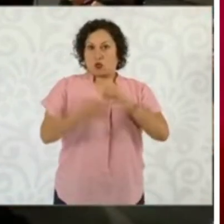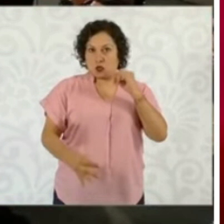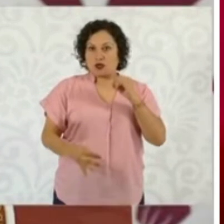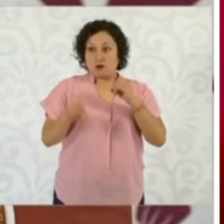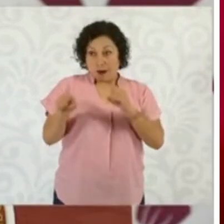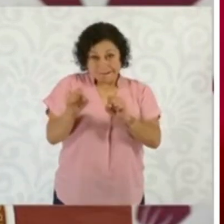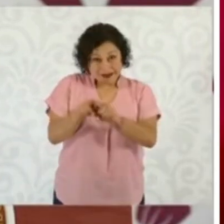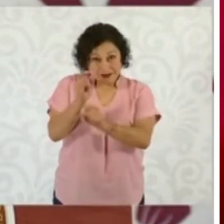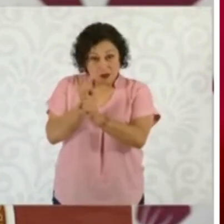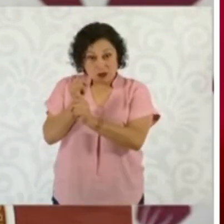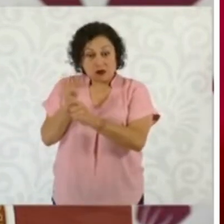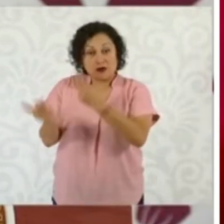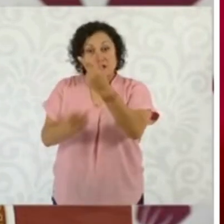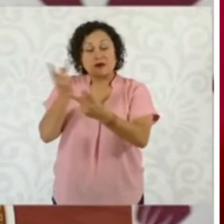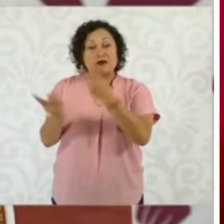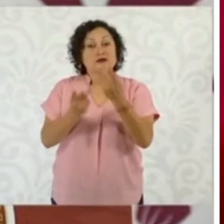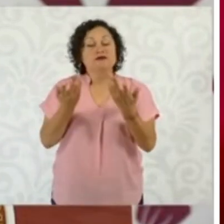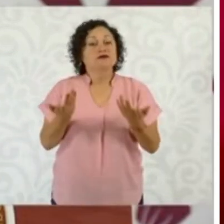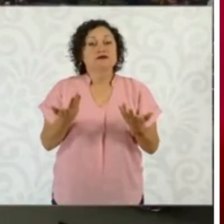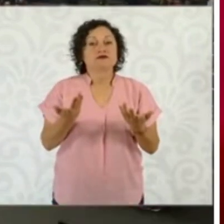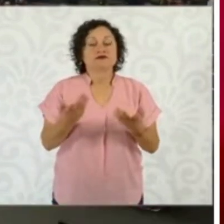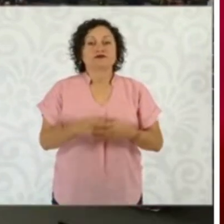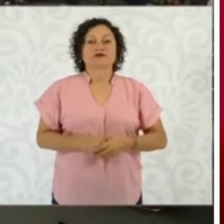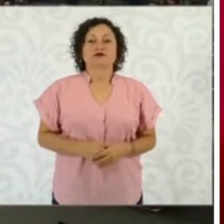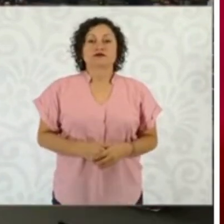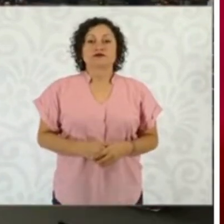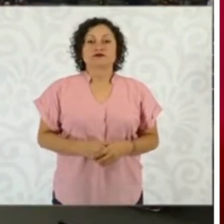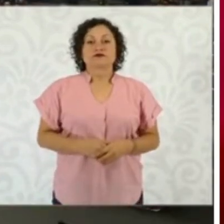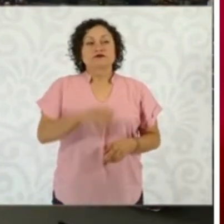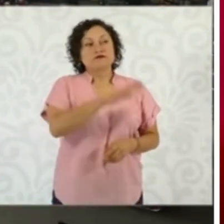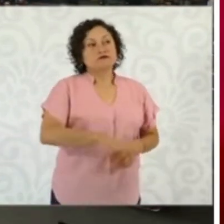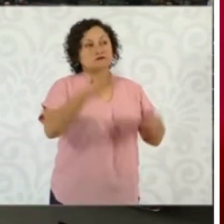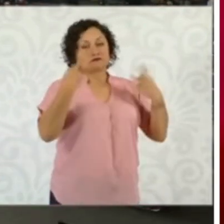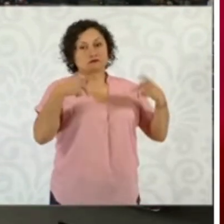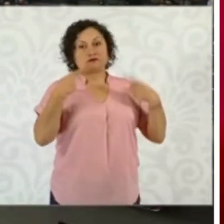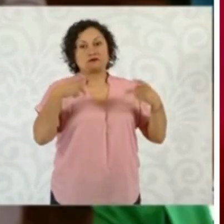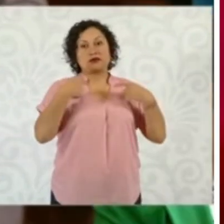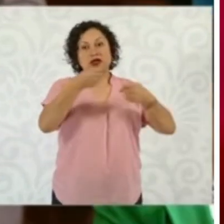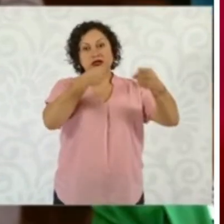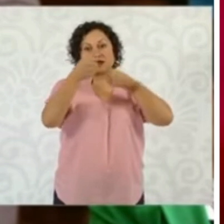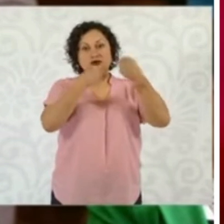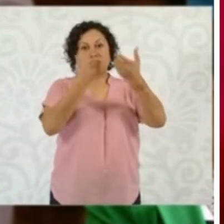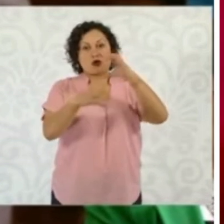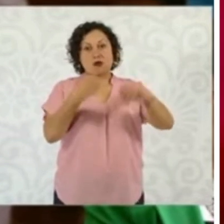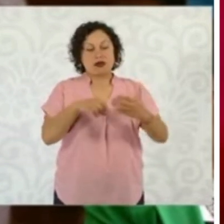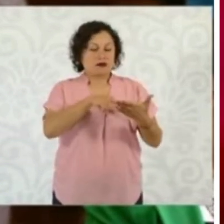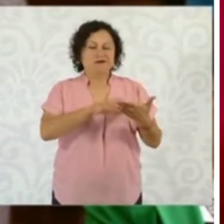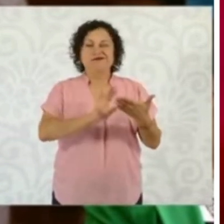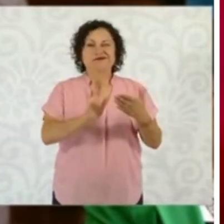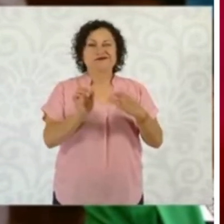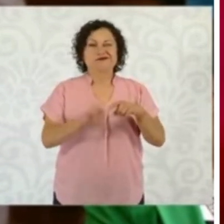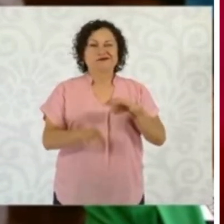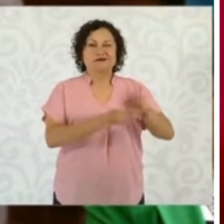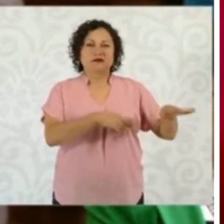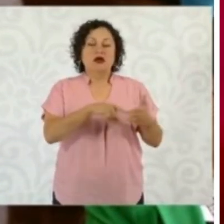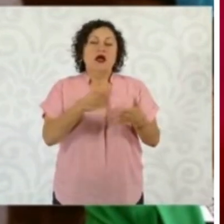de esta encuesta, ¿qué decir a los comentócratas? Quiero obviar los nombres que están mencionados aquí, de este señor periodista